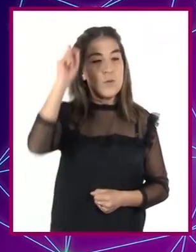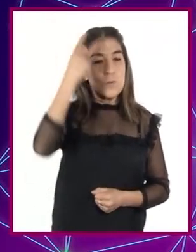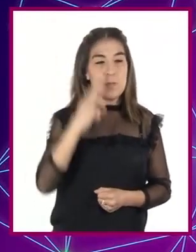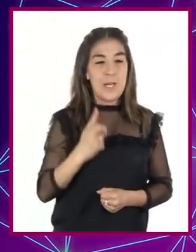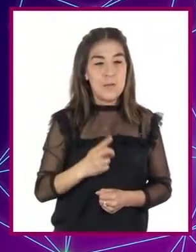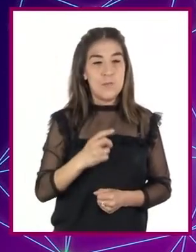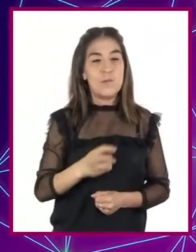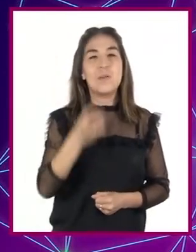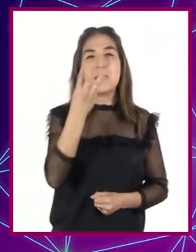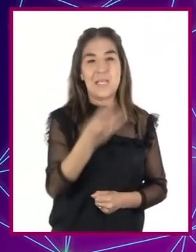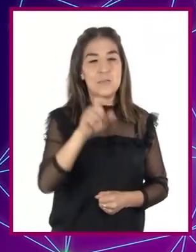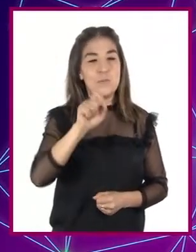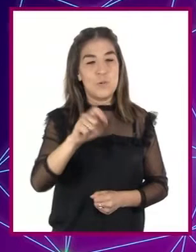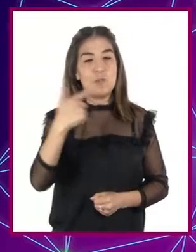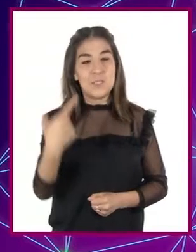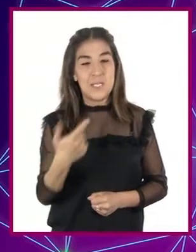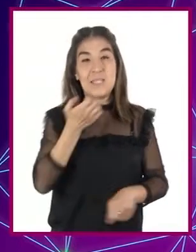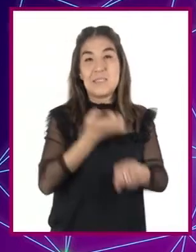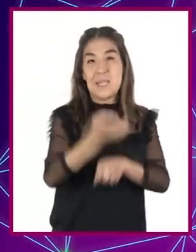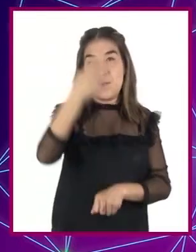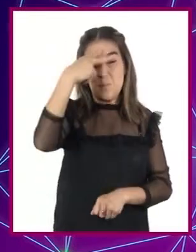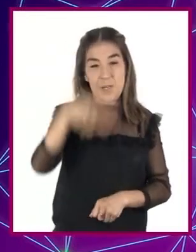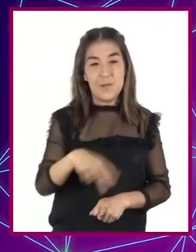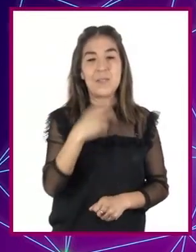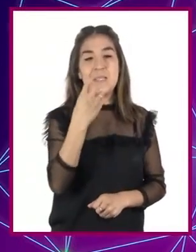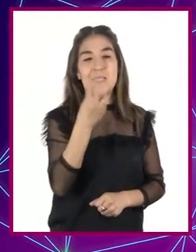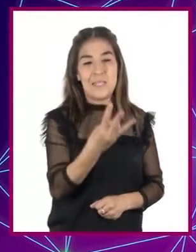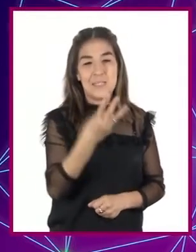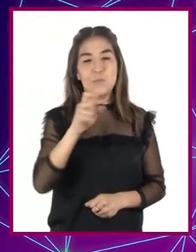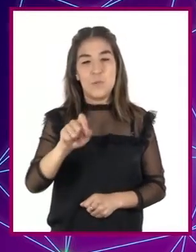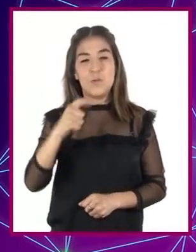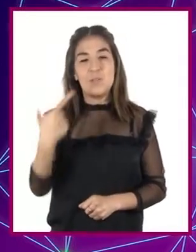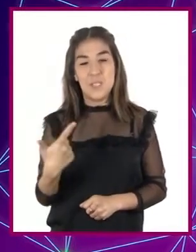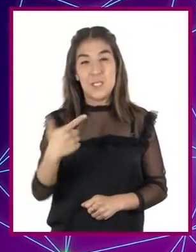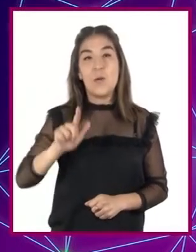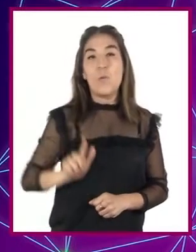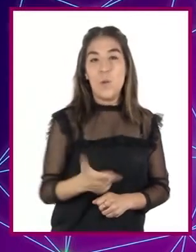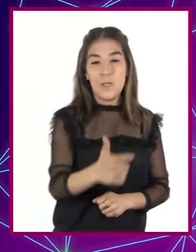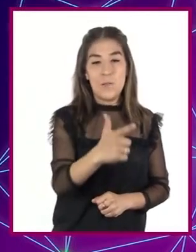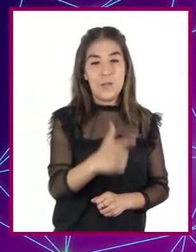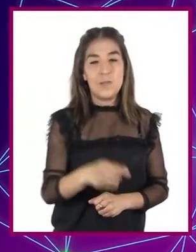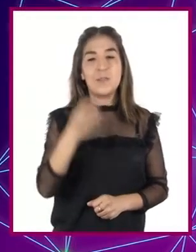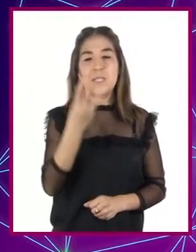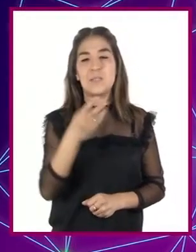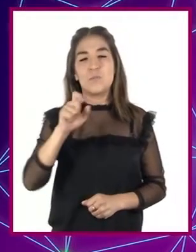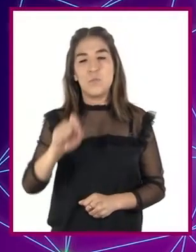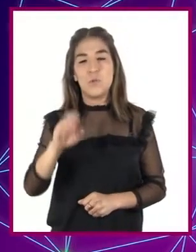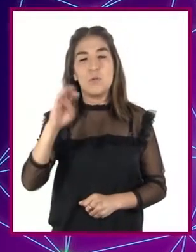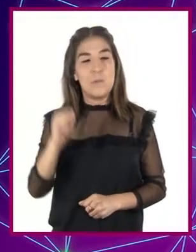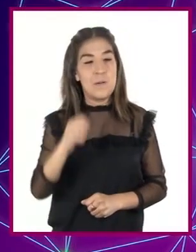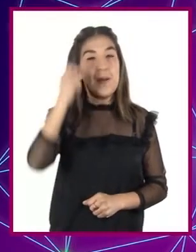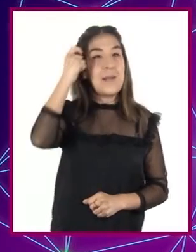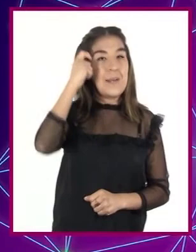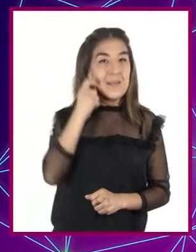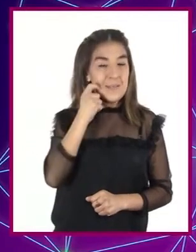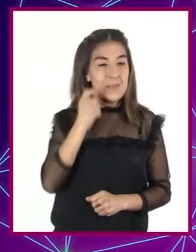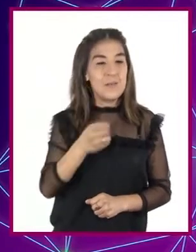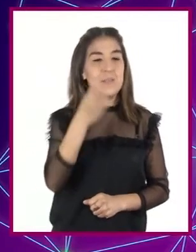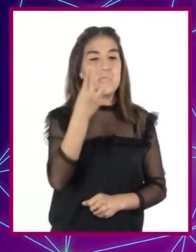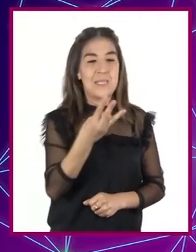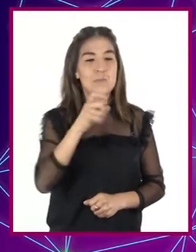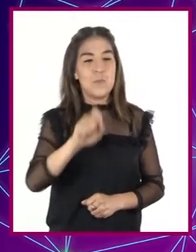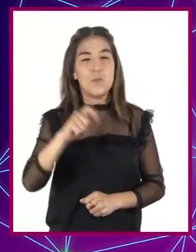3.7. Estado de México, 3.7. Guanajuato, 3.9. Guerrero,